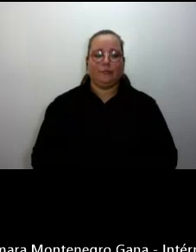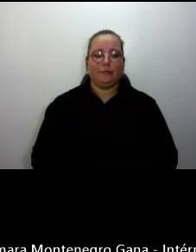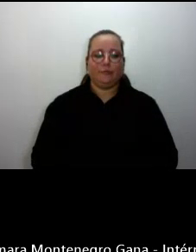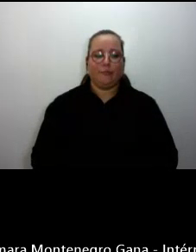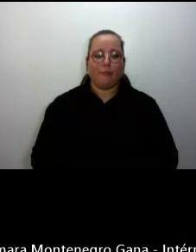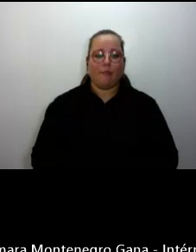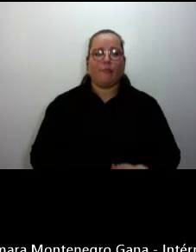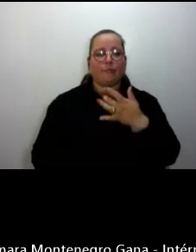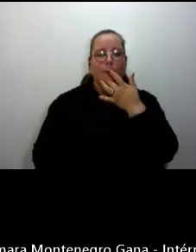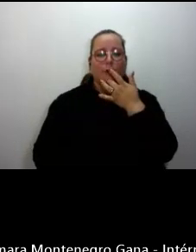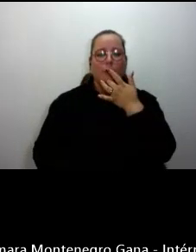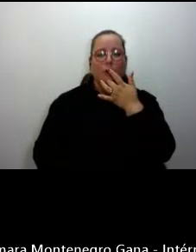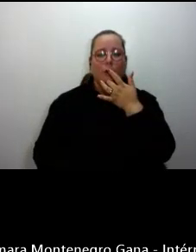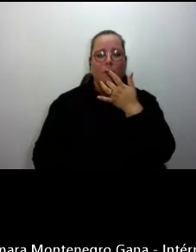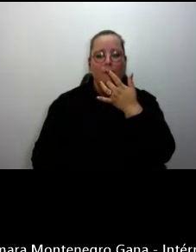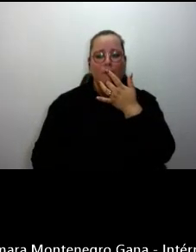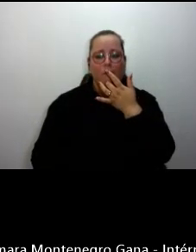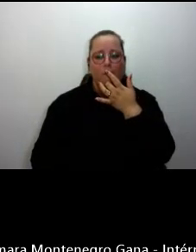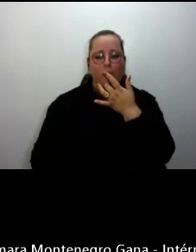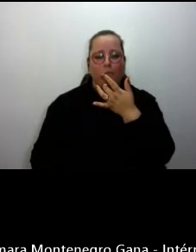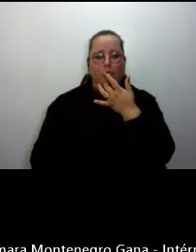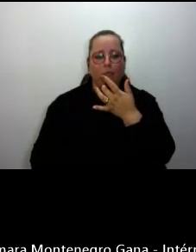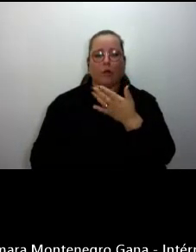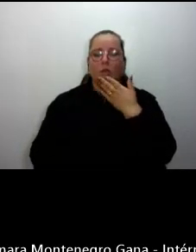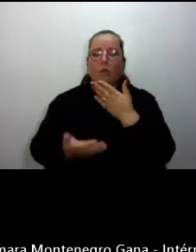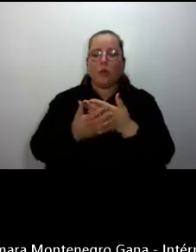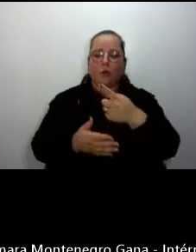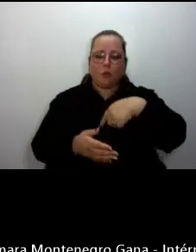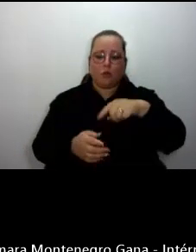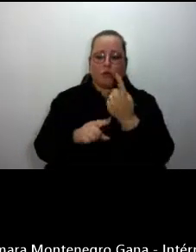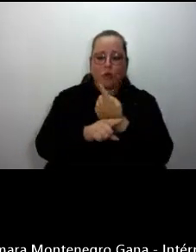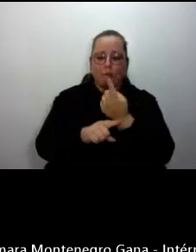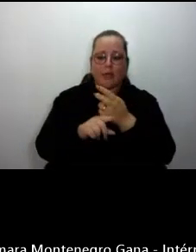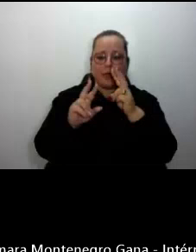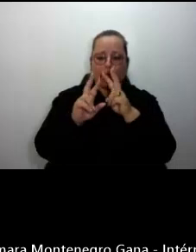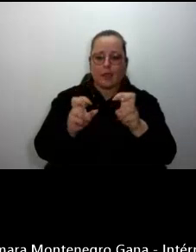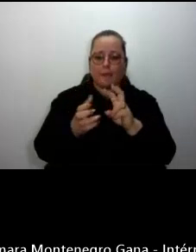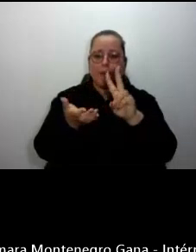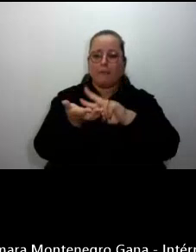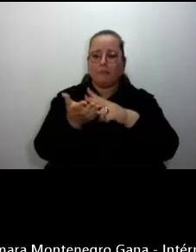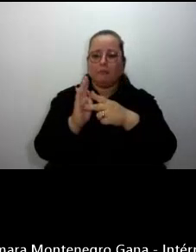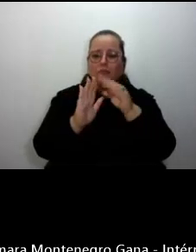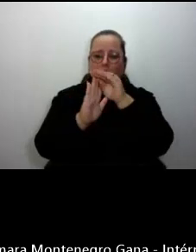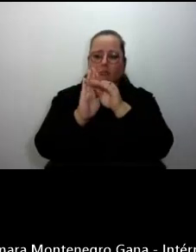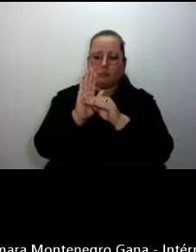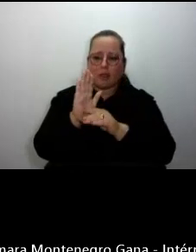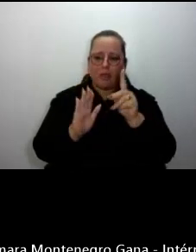¿Por qué cuando hablamos del plan de acompañamiento y el protocolo de respuesta